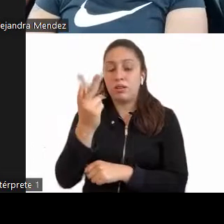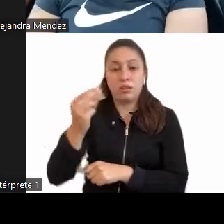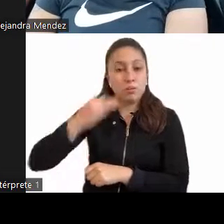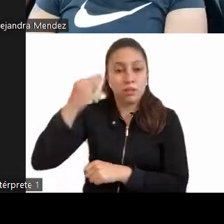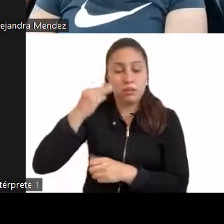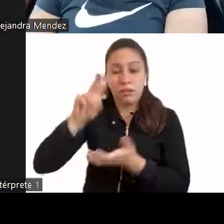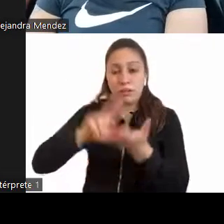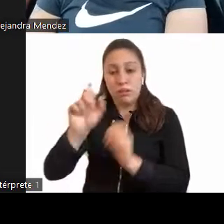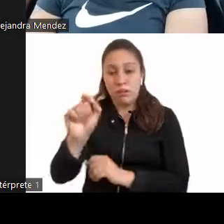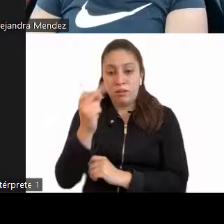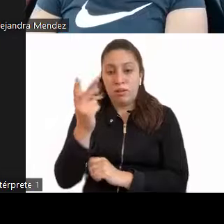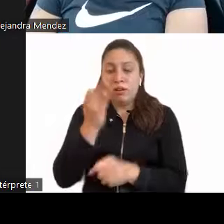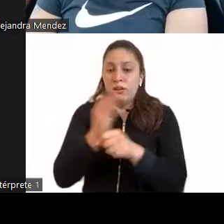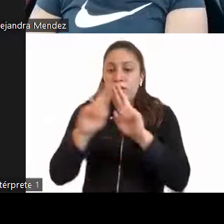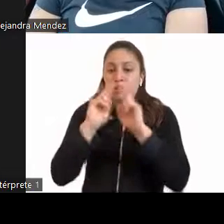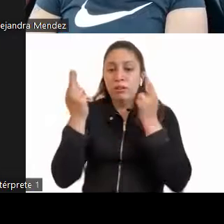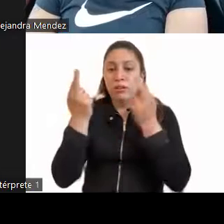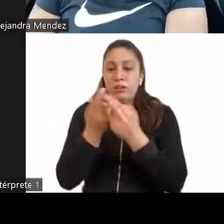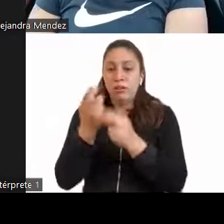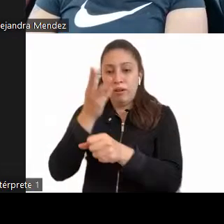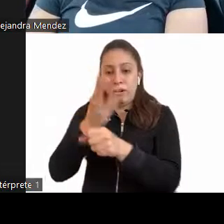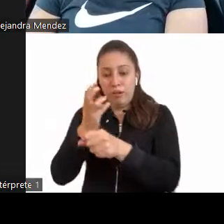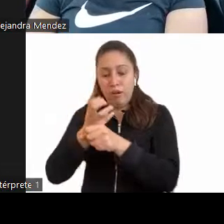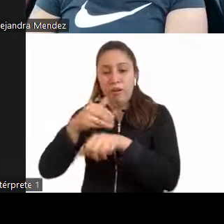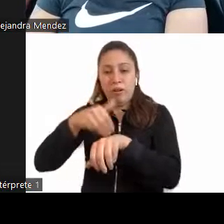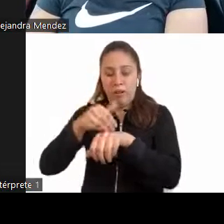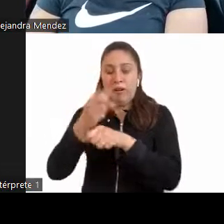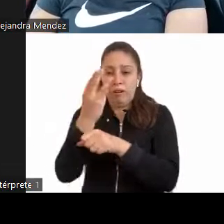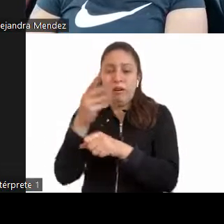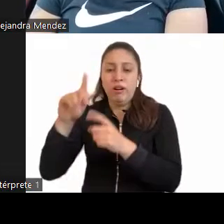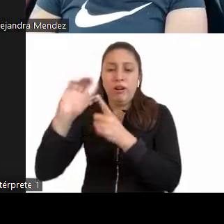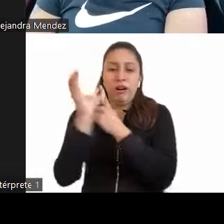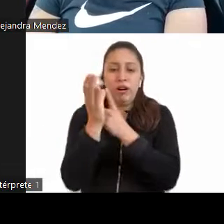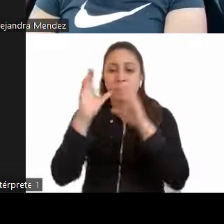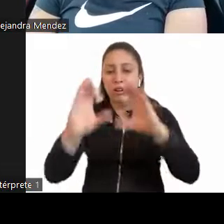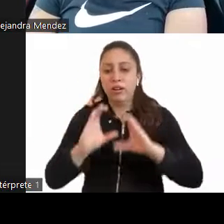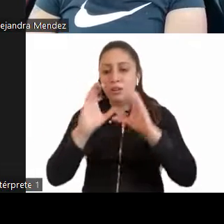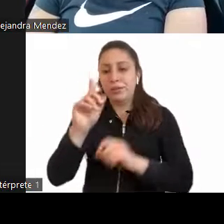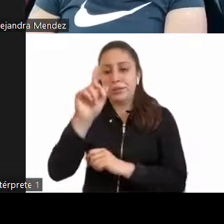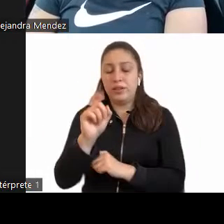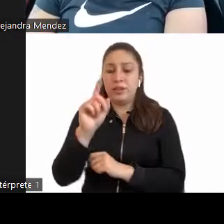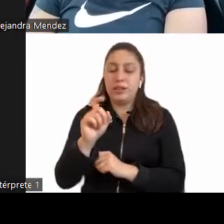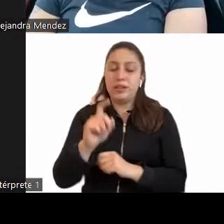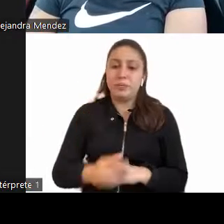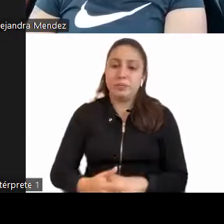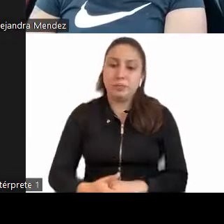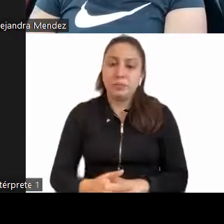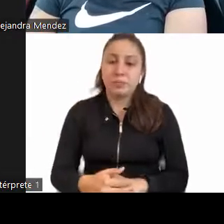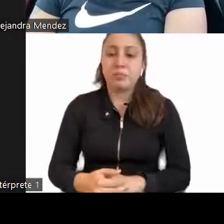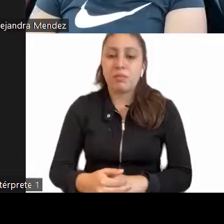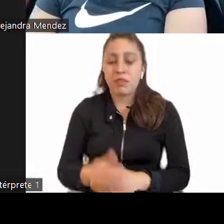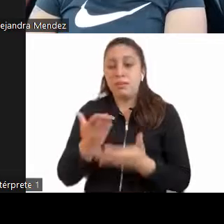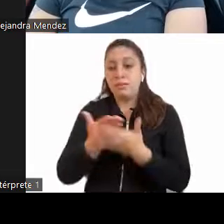2022, nos reunimos para llevar a cabo la tercera sesión ordinaria de la Comisión de Gestión Integral del Agua. Para verificar si tenemos el